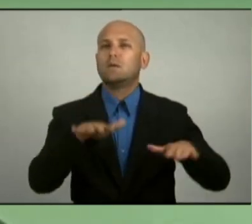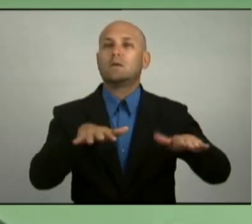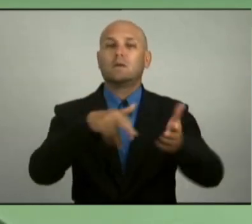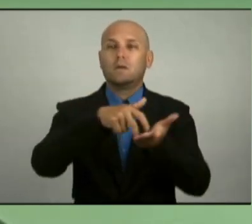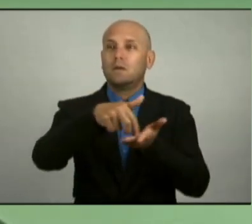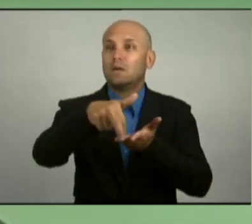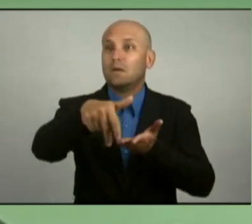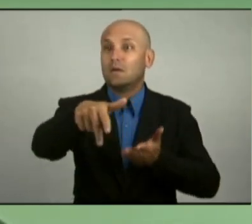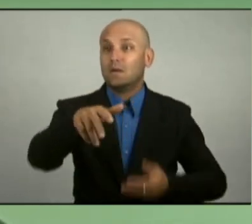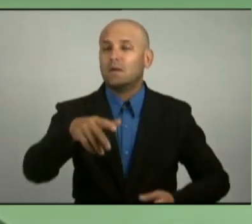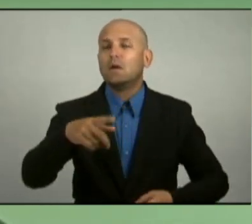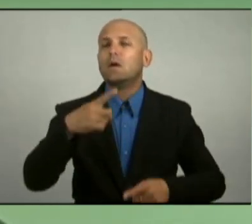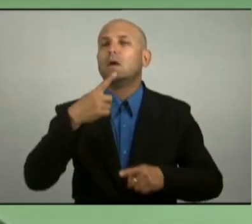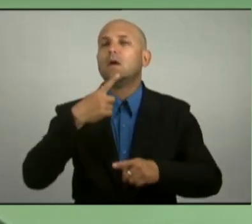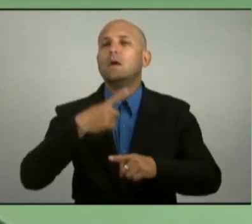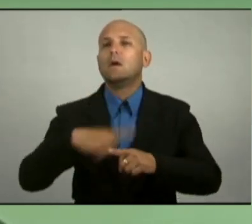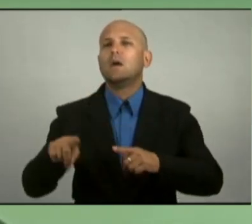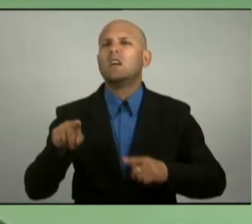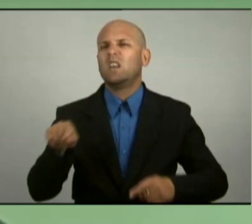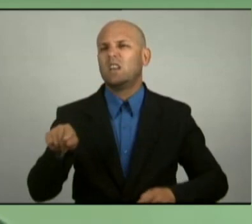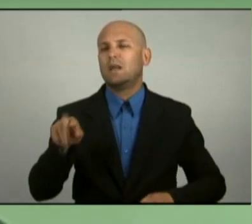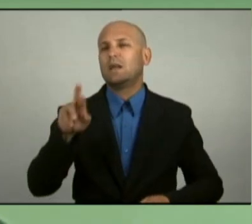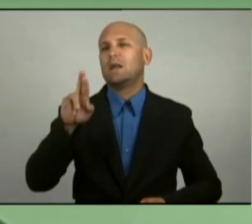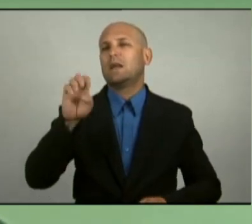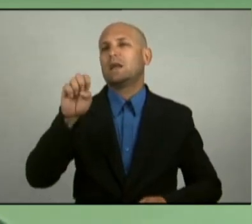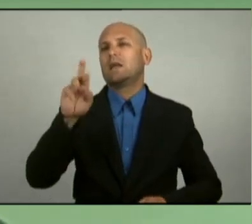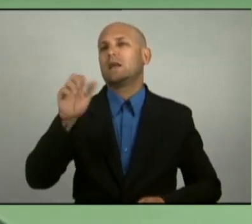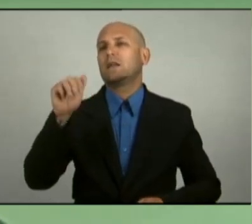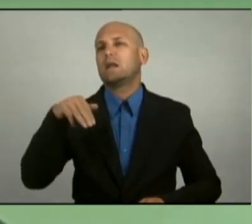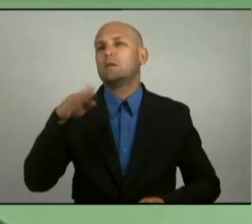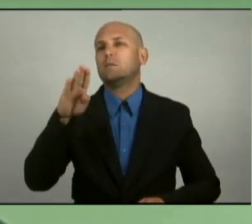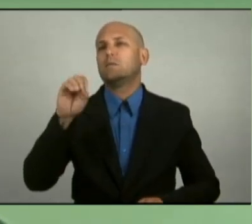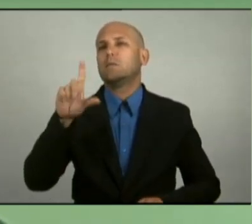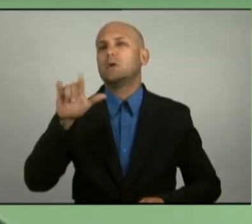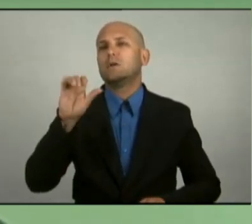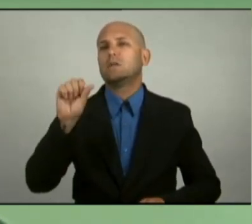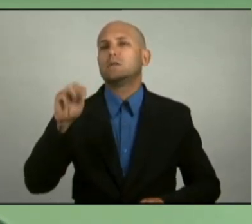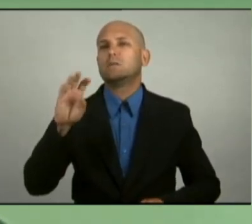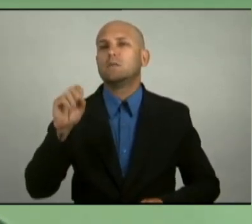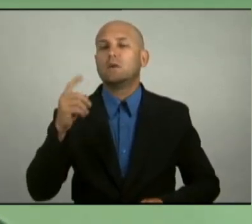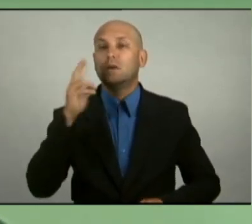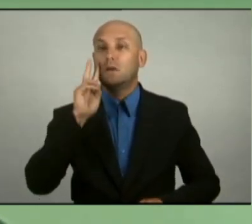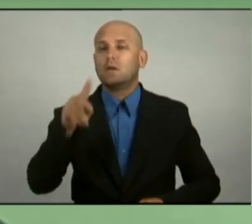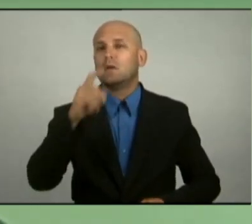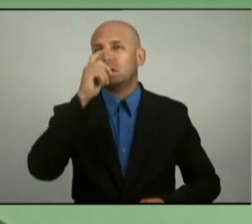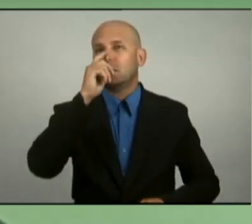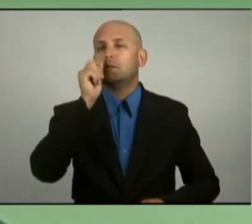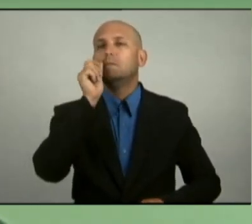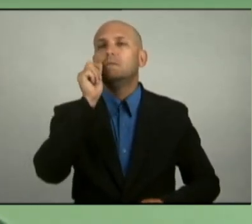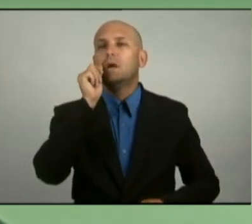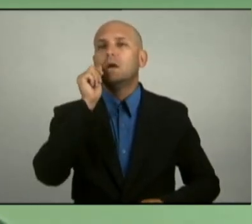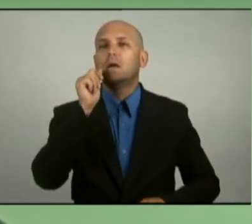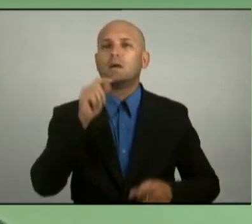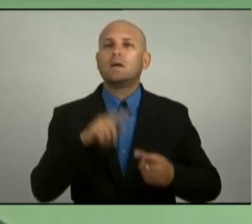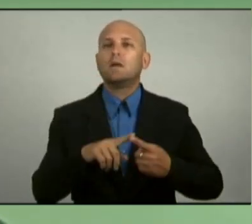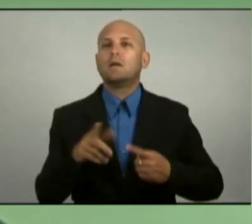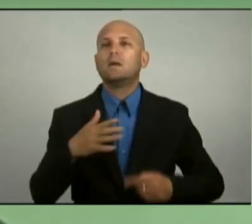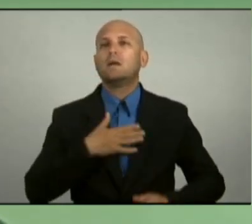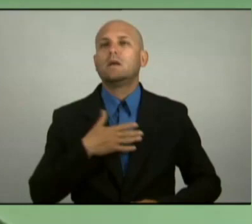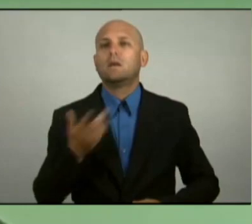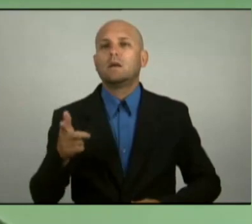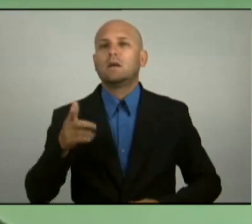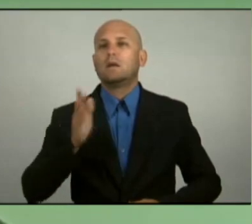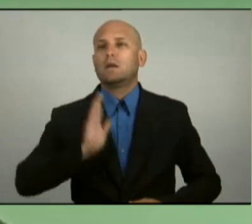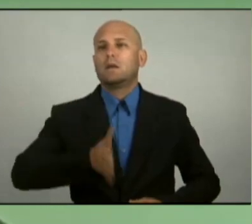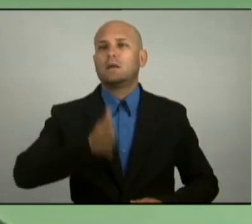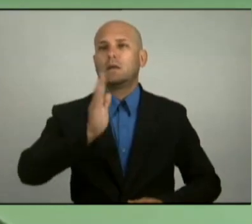diferencia es que en el rambis la se ven varones de 10 a 20 años Generalmente y la persona sale a